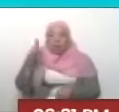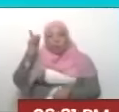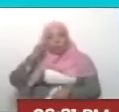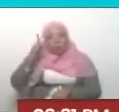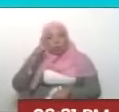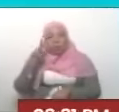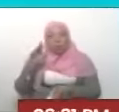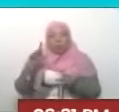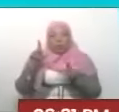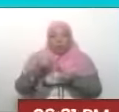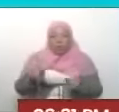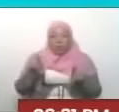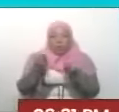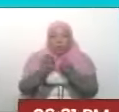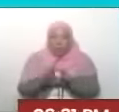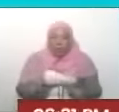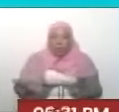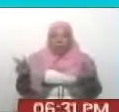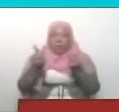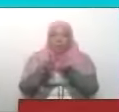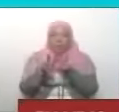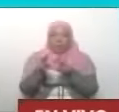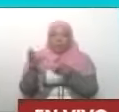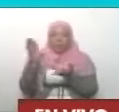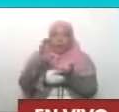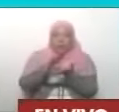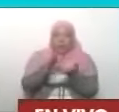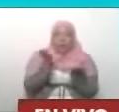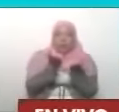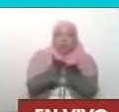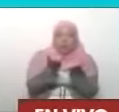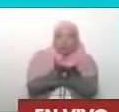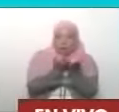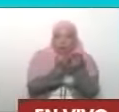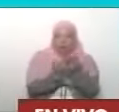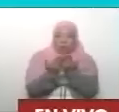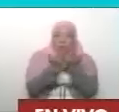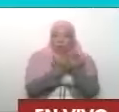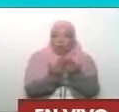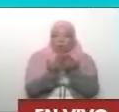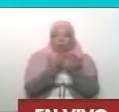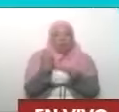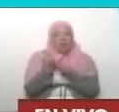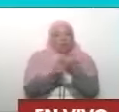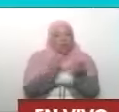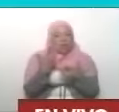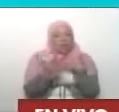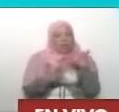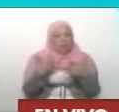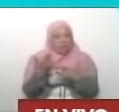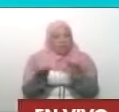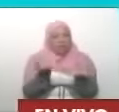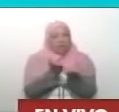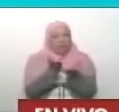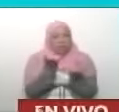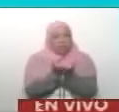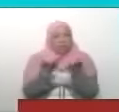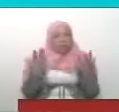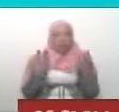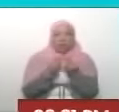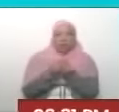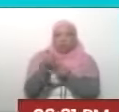forjó principalmente nuestros valores, y en el centro de estudiantes. Y ¿qué hacías en el centro de estudiantes? Era